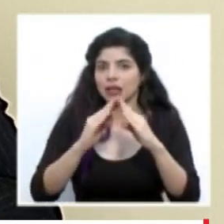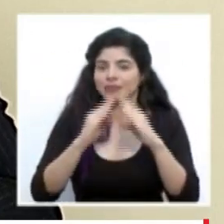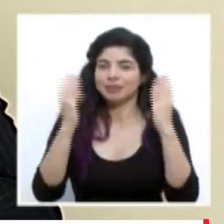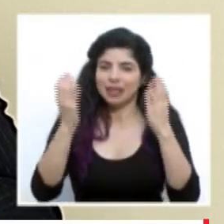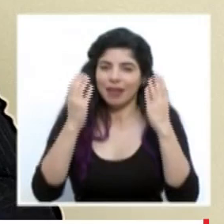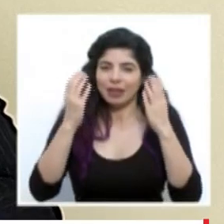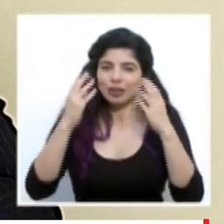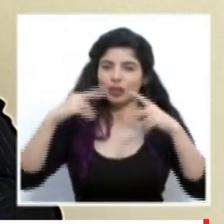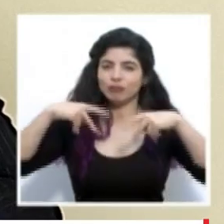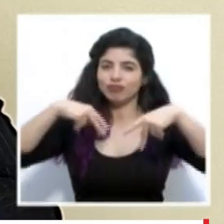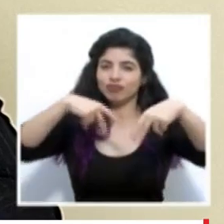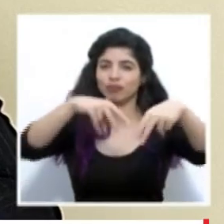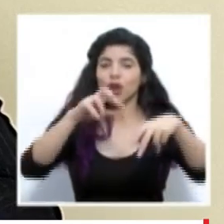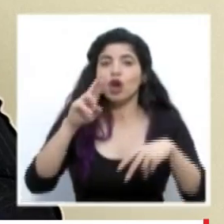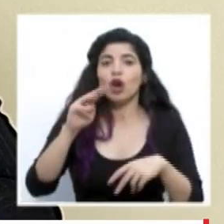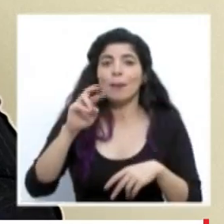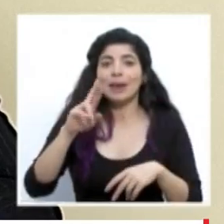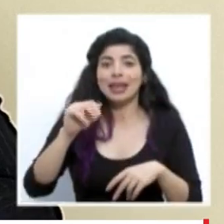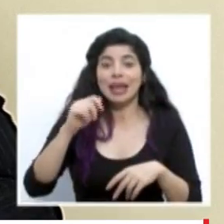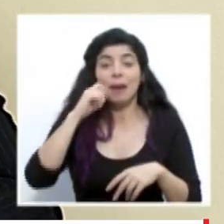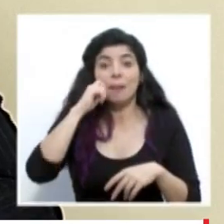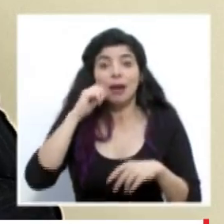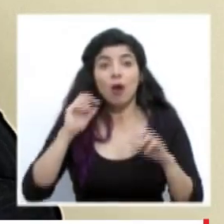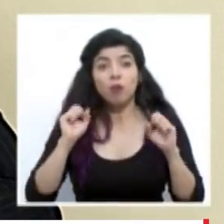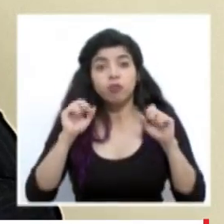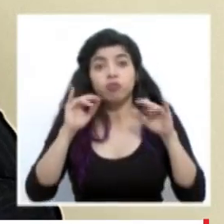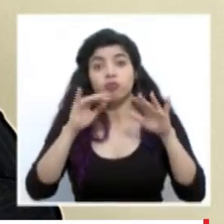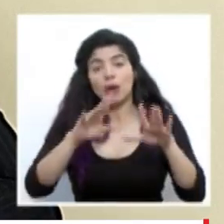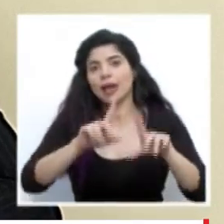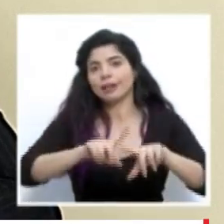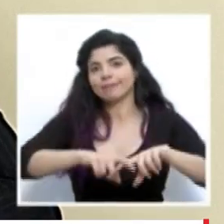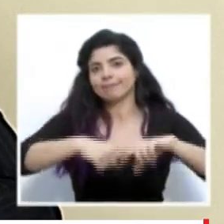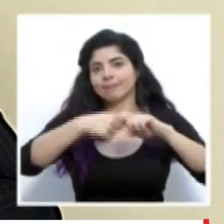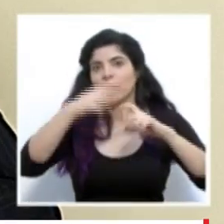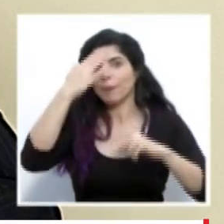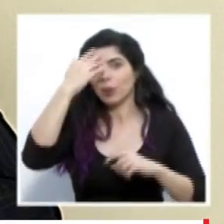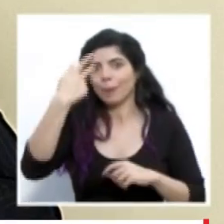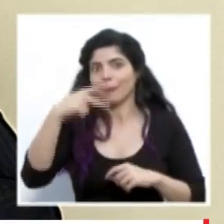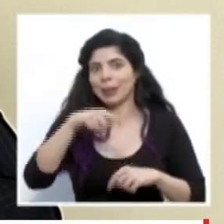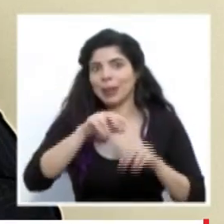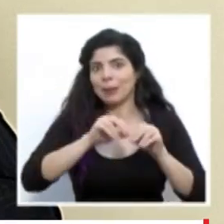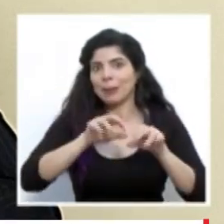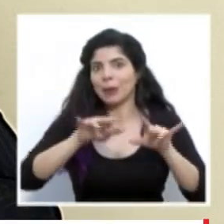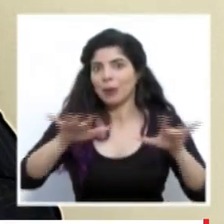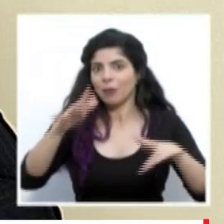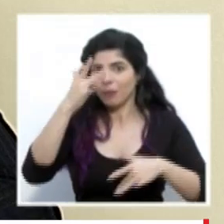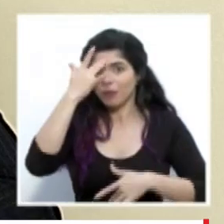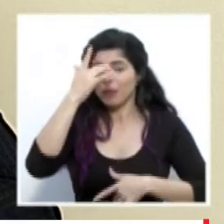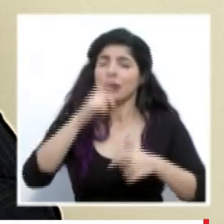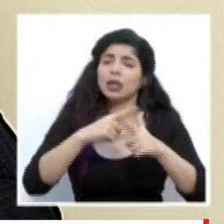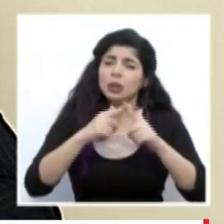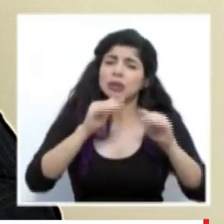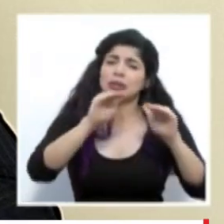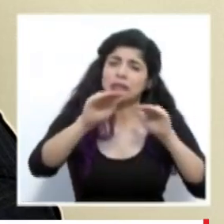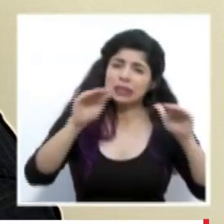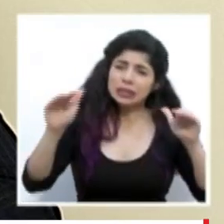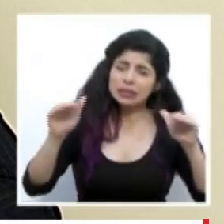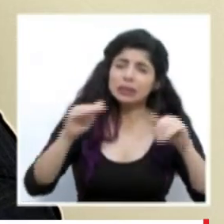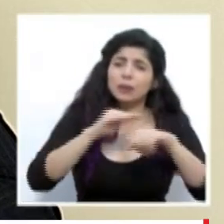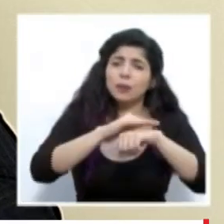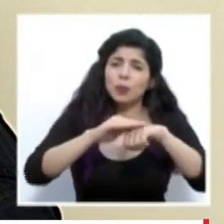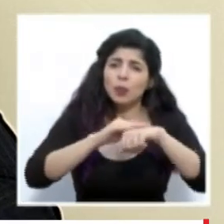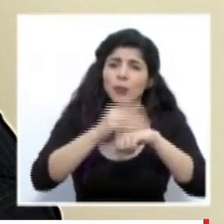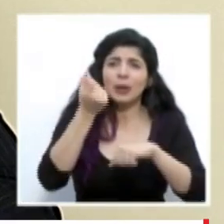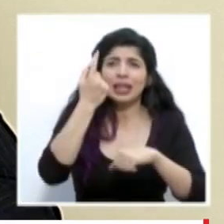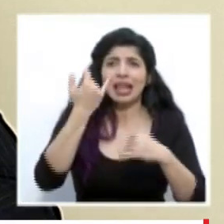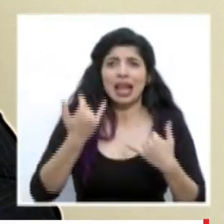la romería presencial está suspendida por un riesgo epidemiológico. Entonces también para hacer ese llamado y que por favor entendamos que